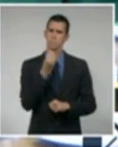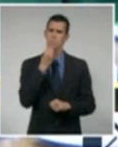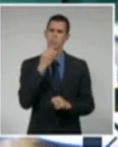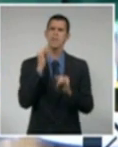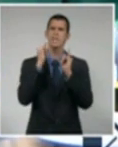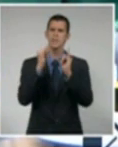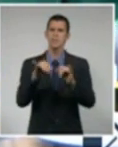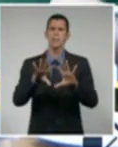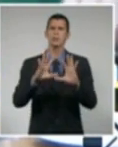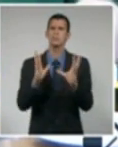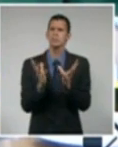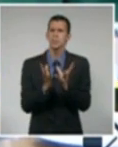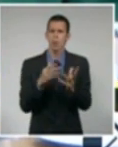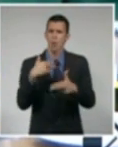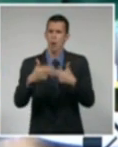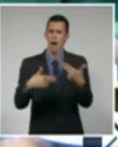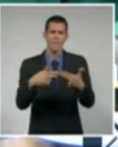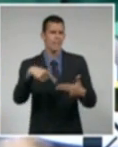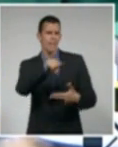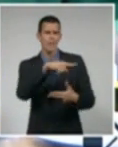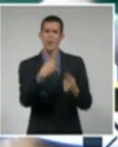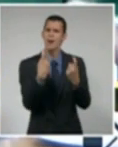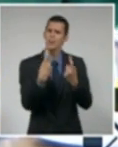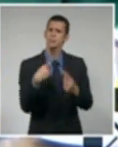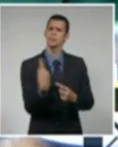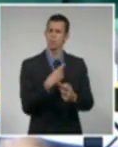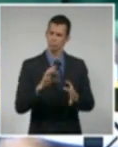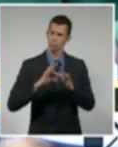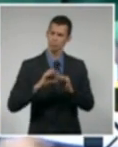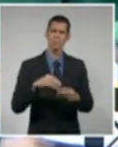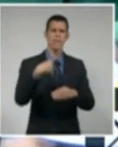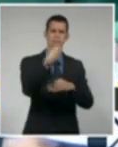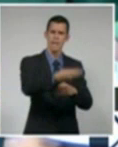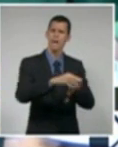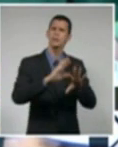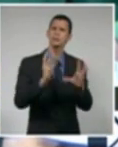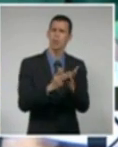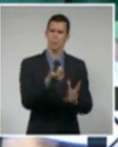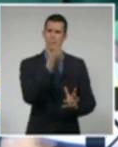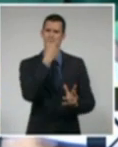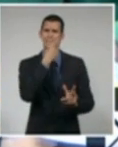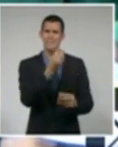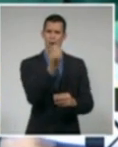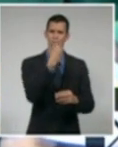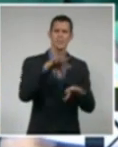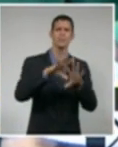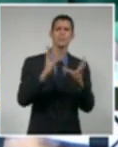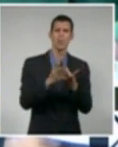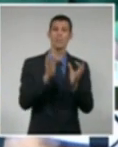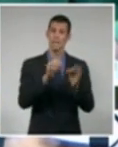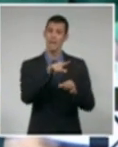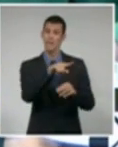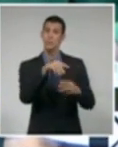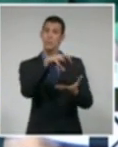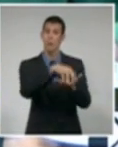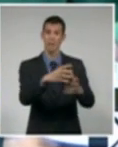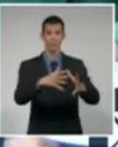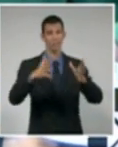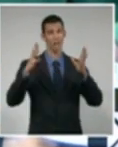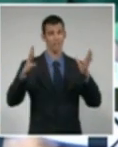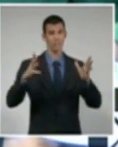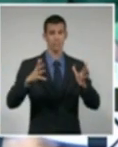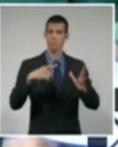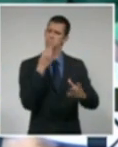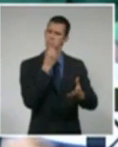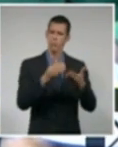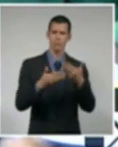garantizando los recursos de primera necesidad y los servicios vitales que necesita toda esta población. Es una zona bastante amplia. No se ha tenido que